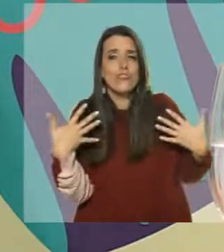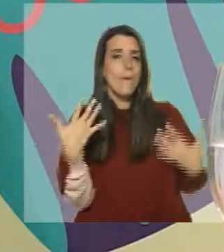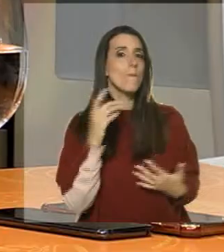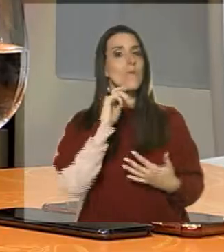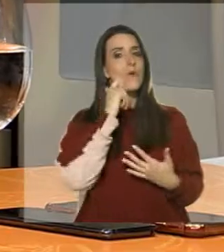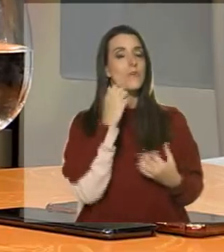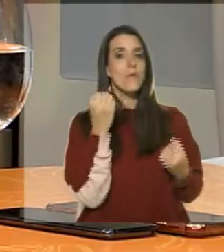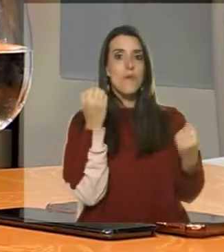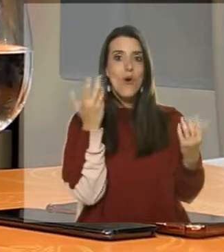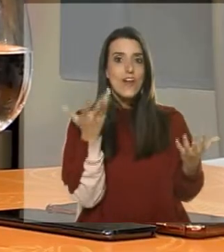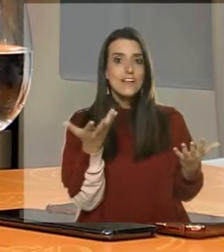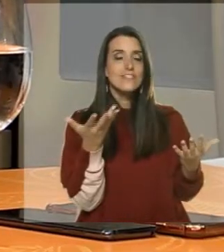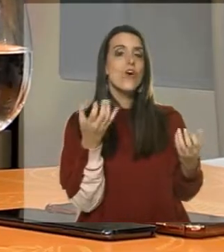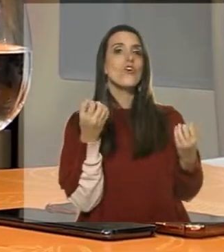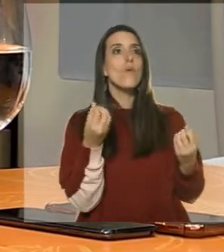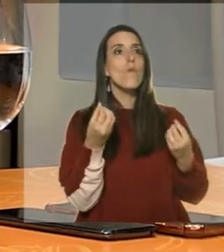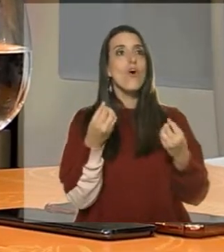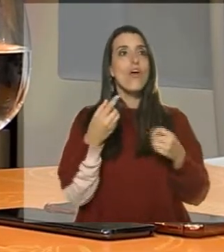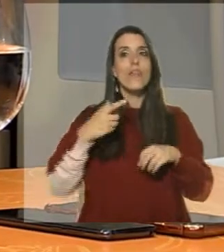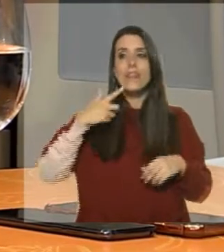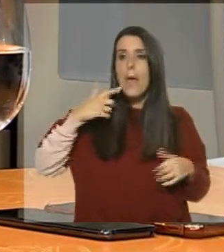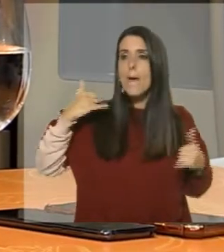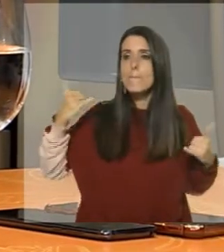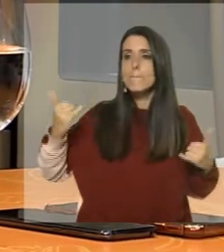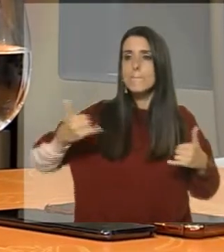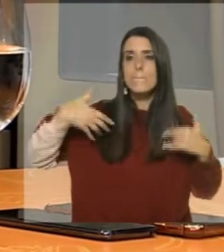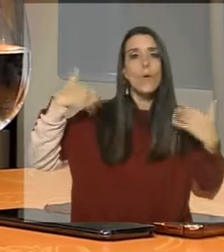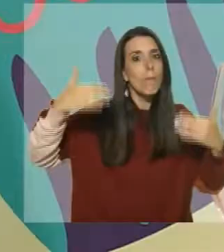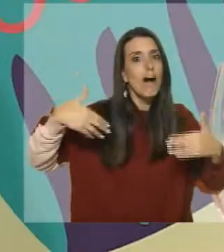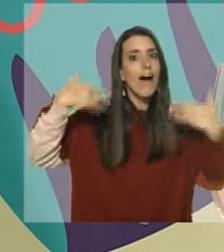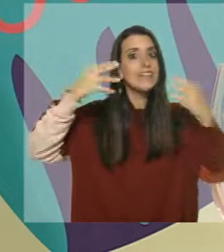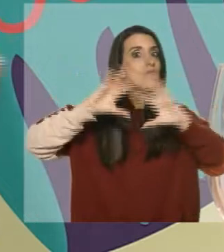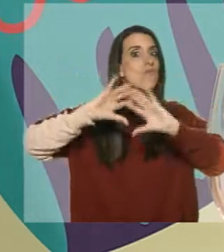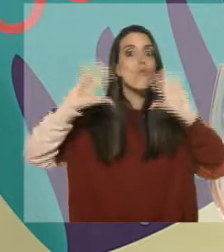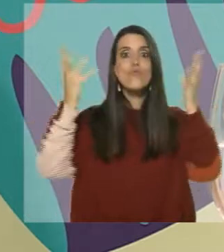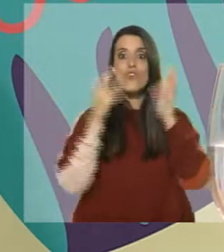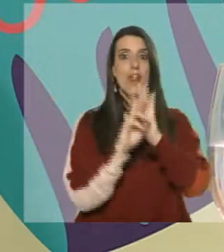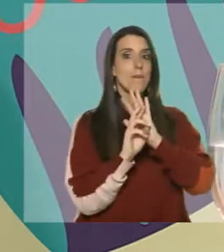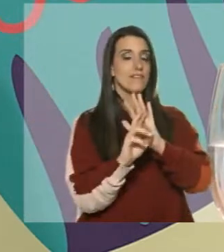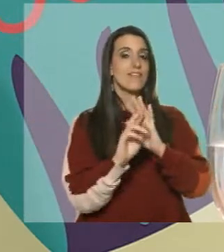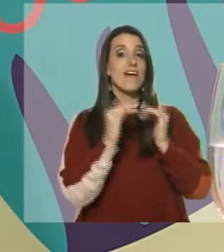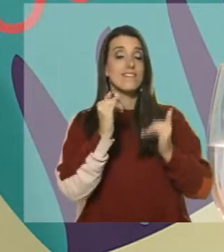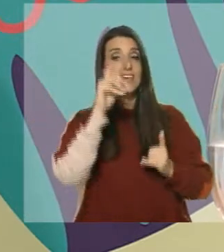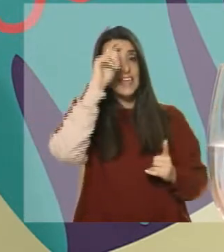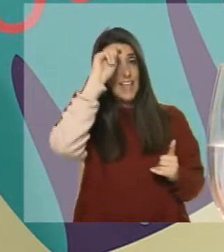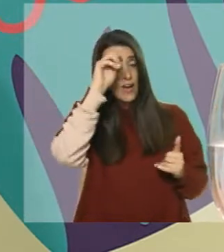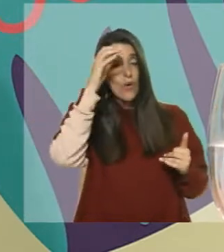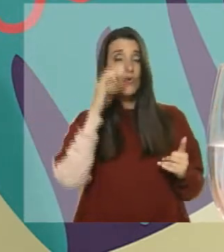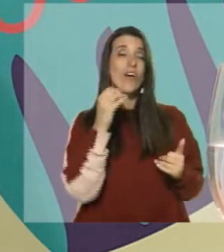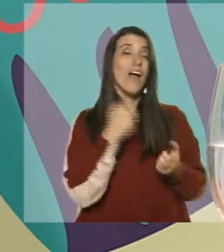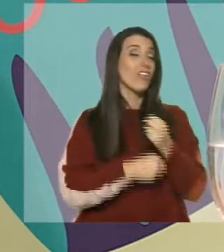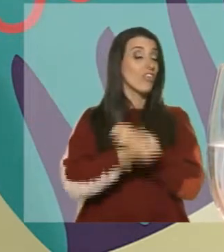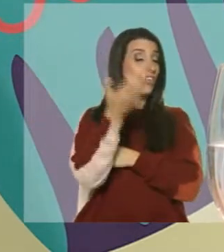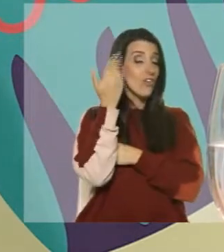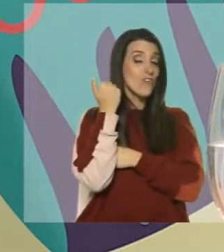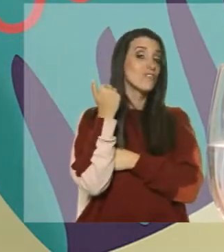Por eso digo, y cómo ha perdurado y cómo nos representa en el mundo, ¿no? Totalmente. El tango, una vuelta hace muchos años, mi abuelo